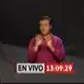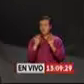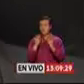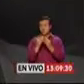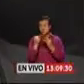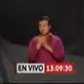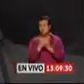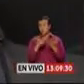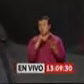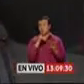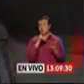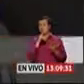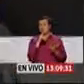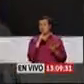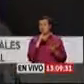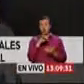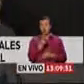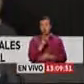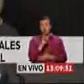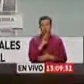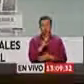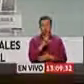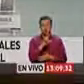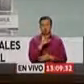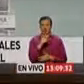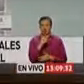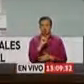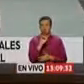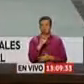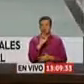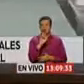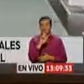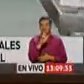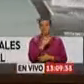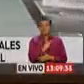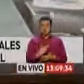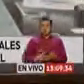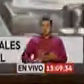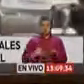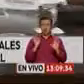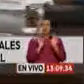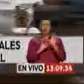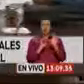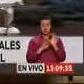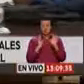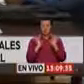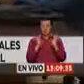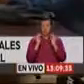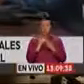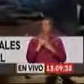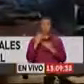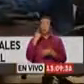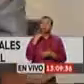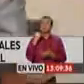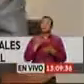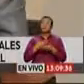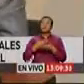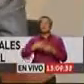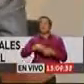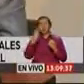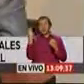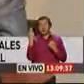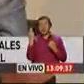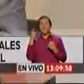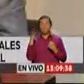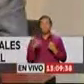el argumento que informó Julio César Trujillo, presidente del Consejo de Participación Ciudadana, para justificar la renuncia del fiscal